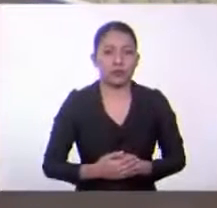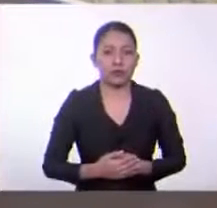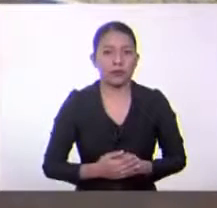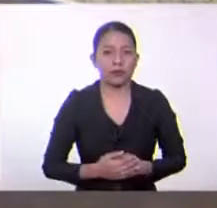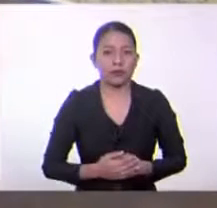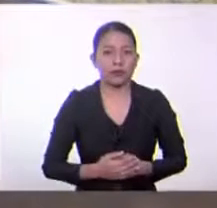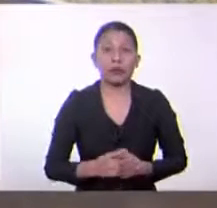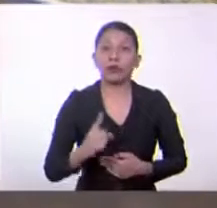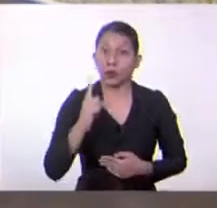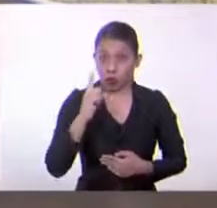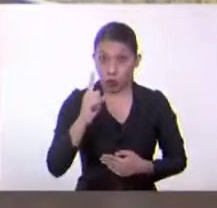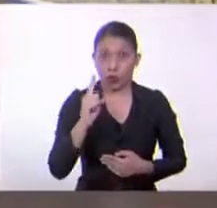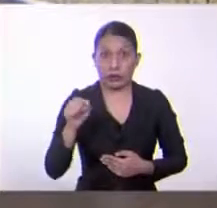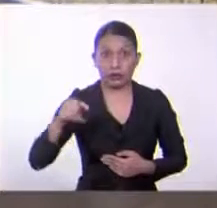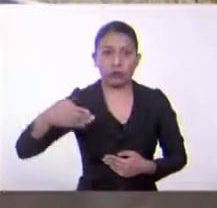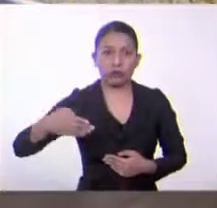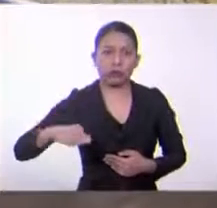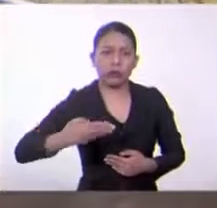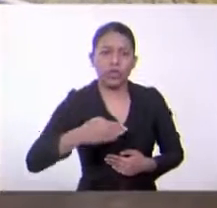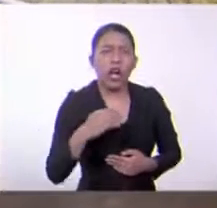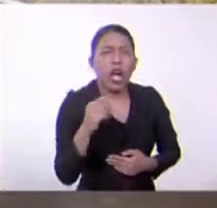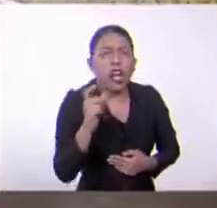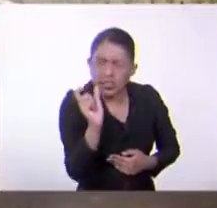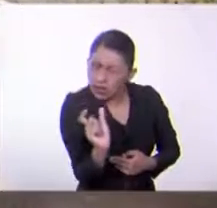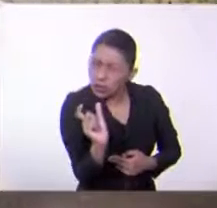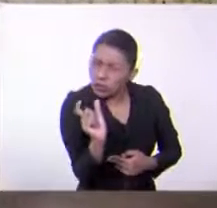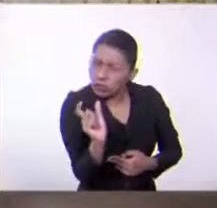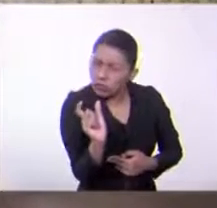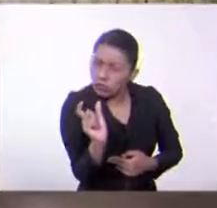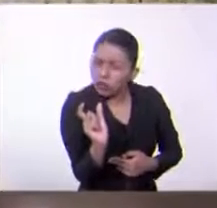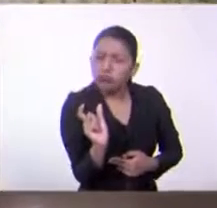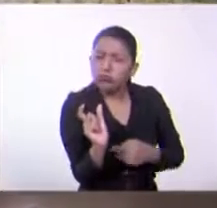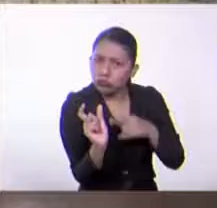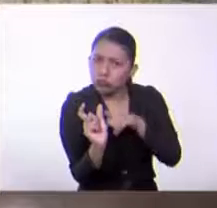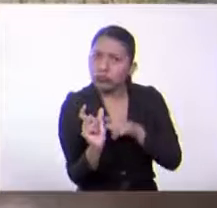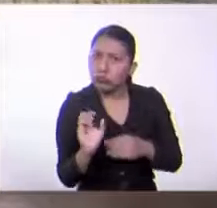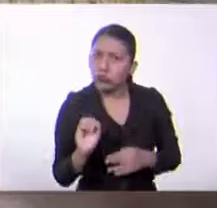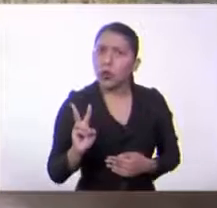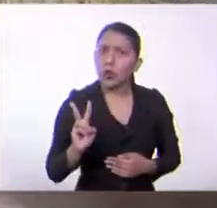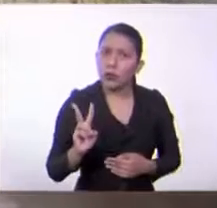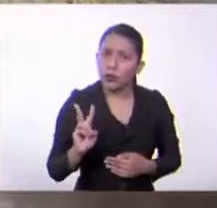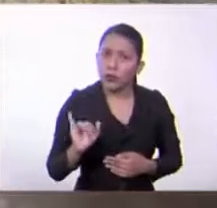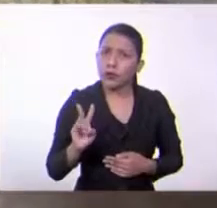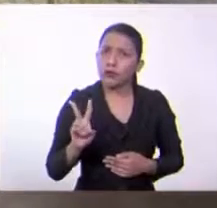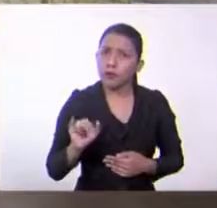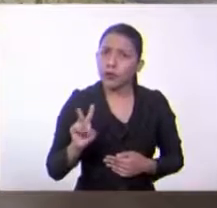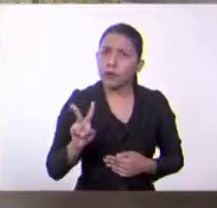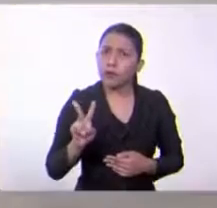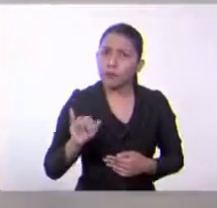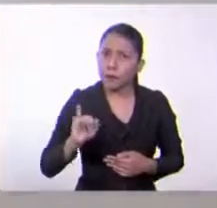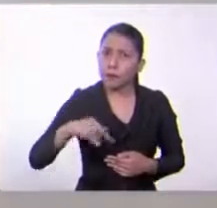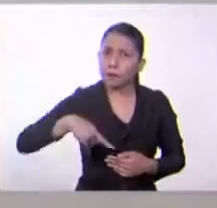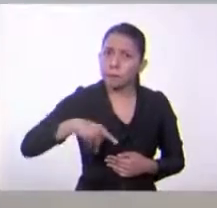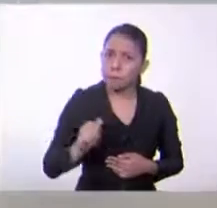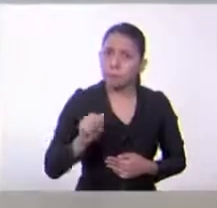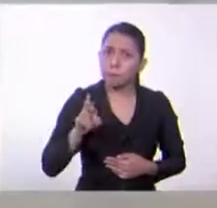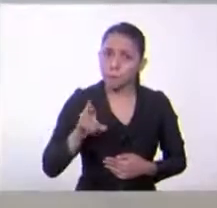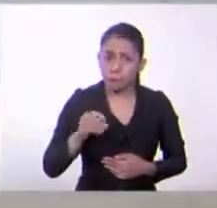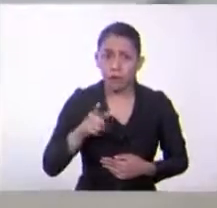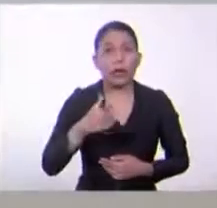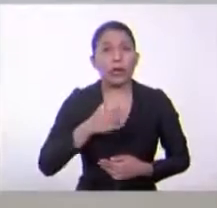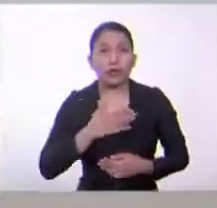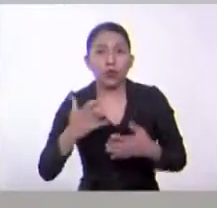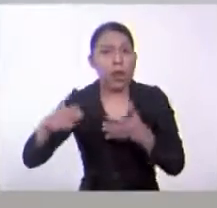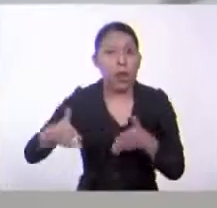Hay una especie de pez pequeñito que es ovovivíparo y lo encontramos en muchos ríos